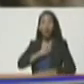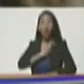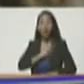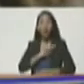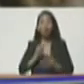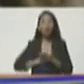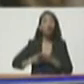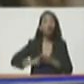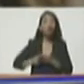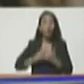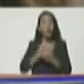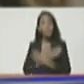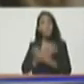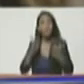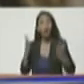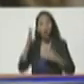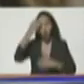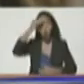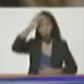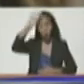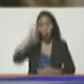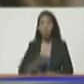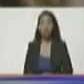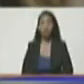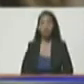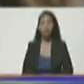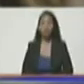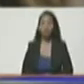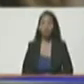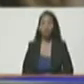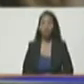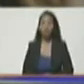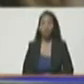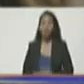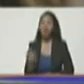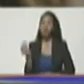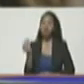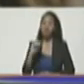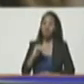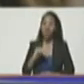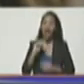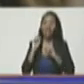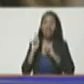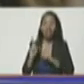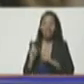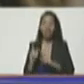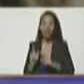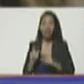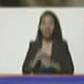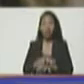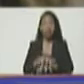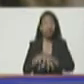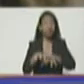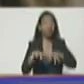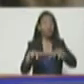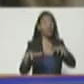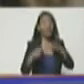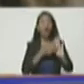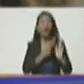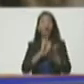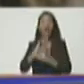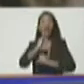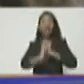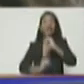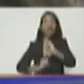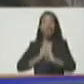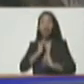de solidaridad con Cuba. Una vez más, una abrumadora mayoría de la comunidad